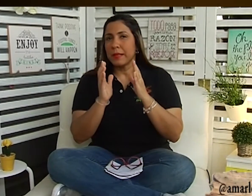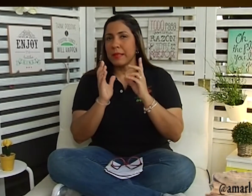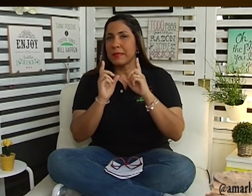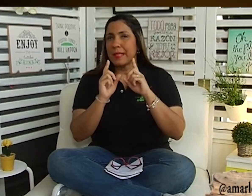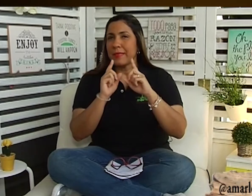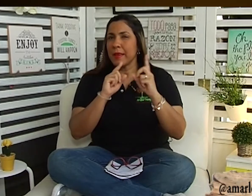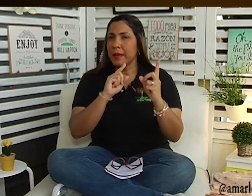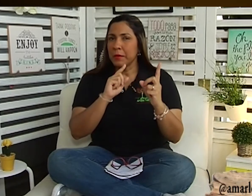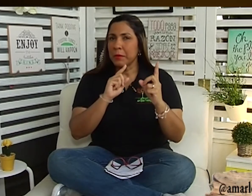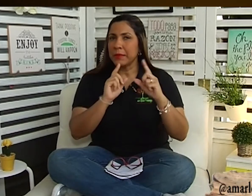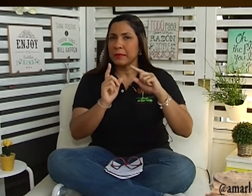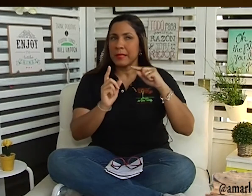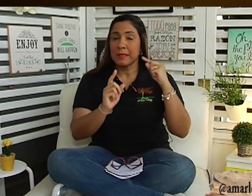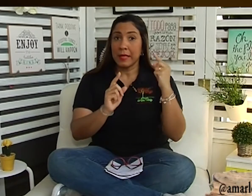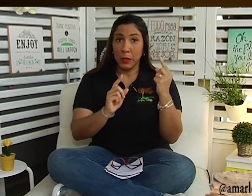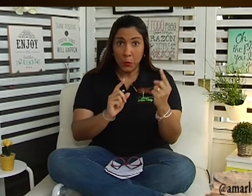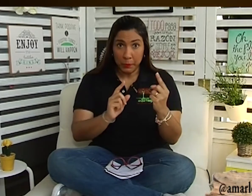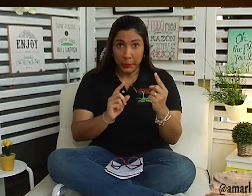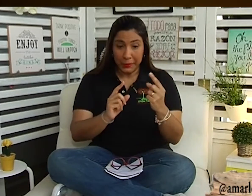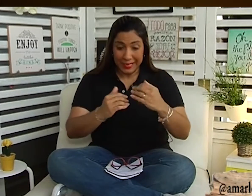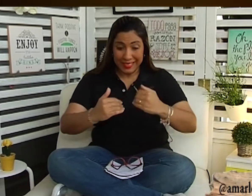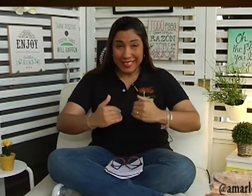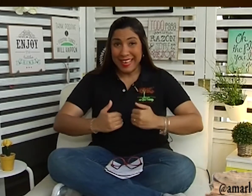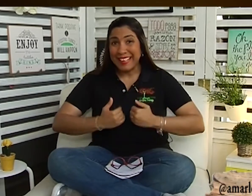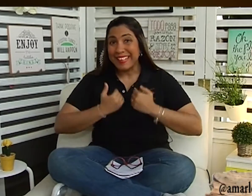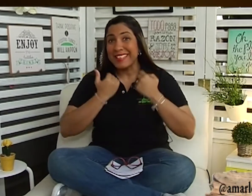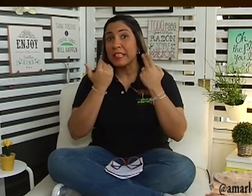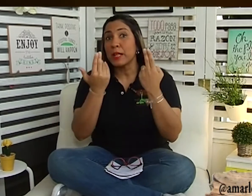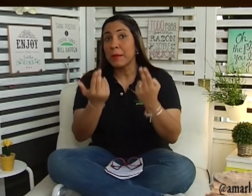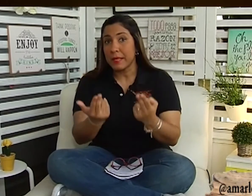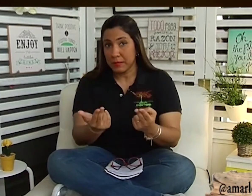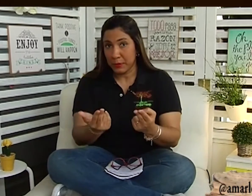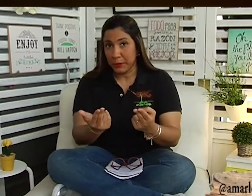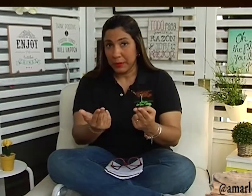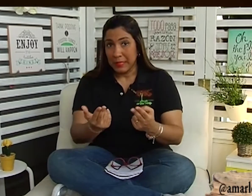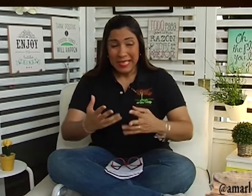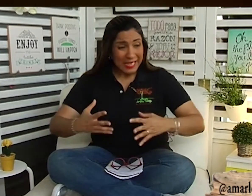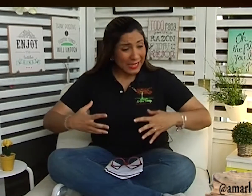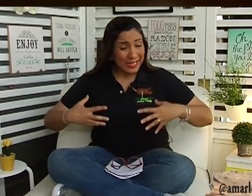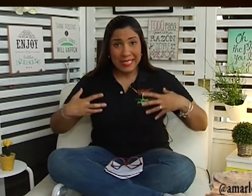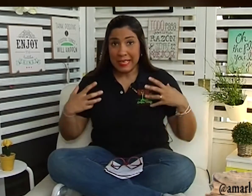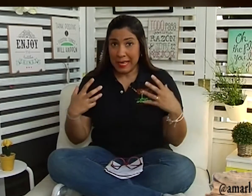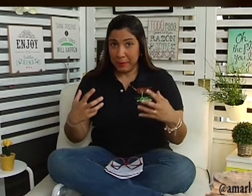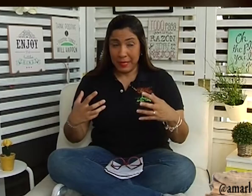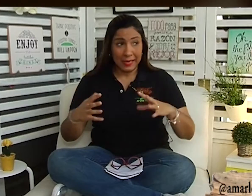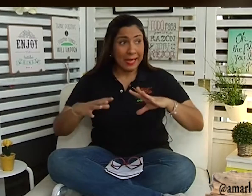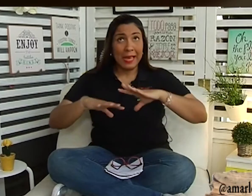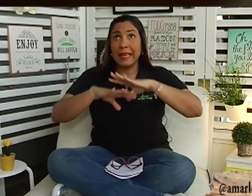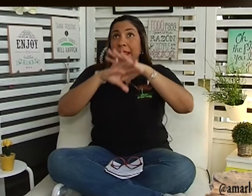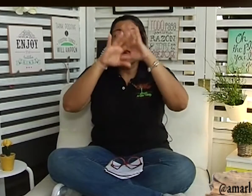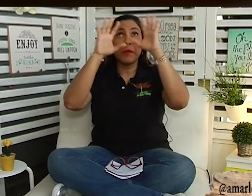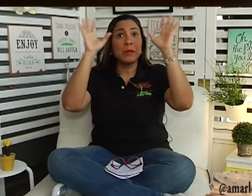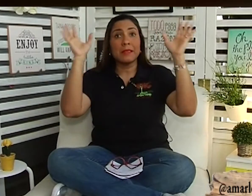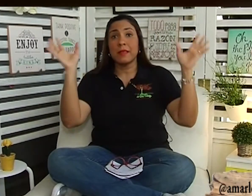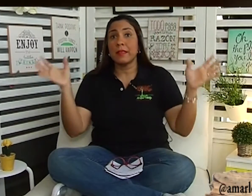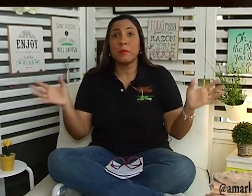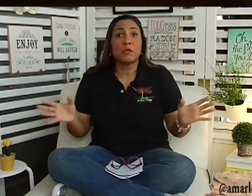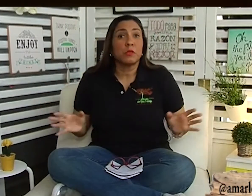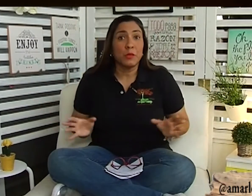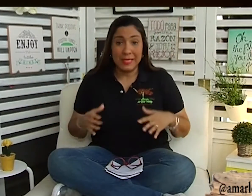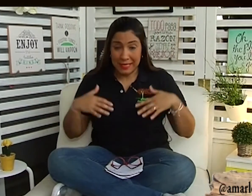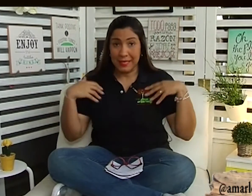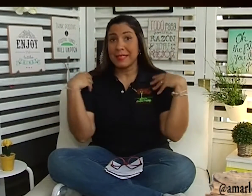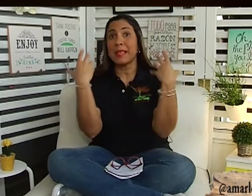Podemos ver este diálogo entre este alumno que quiere agredir al maestro, que tiene rabia, que ha creado una serie